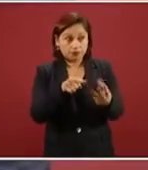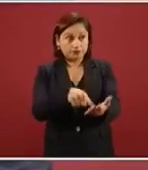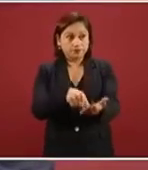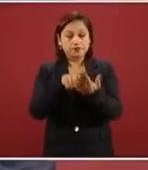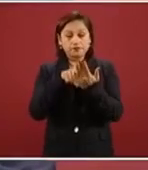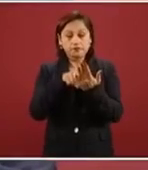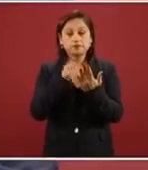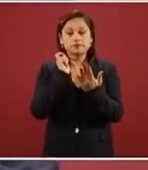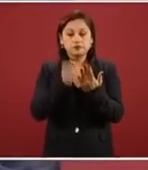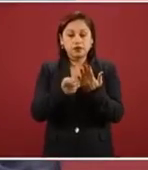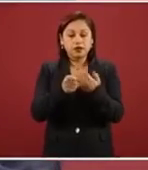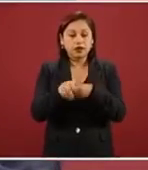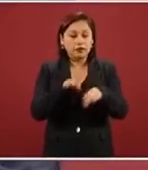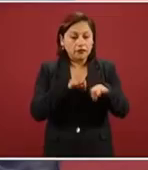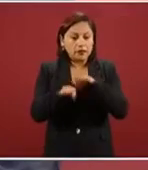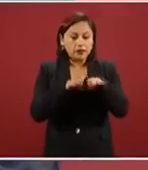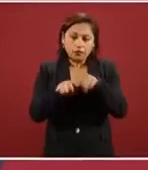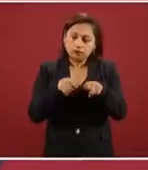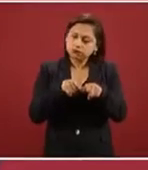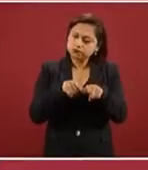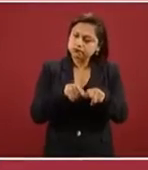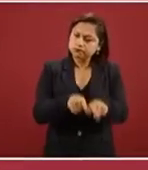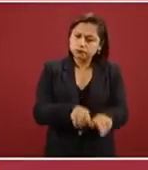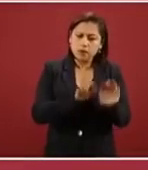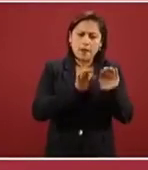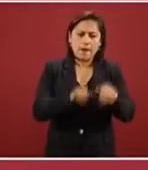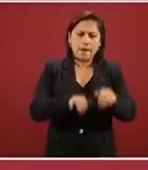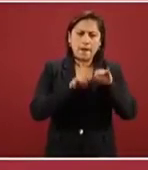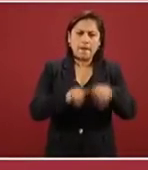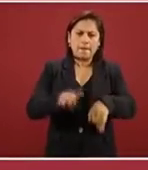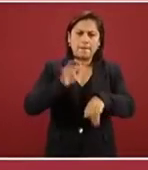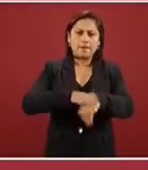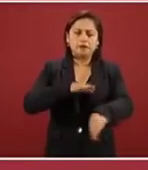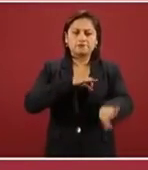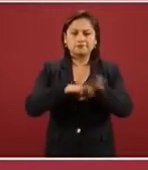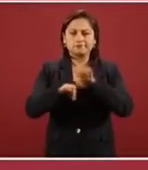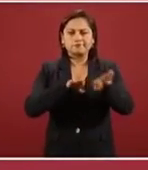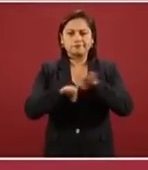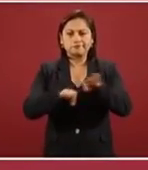no deje de haber empleos, que se sigan generando empleos.